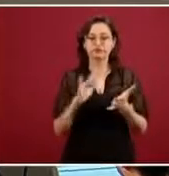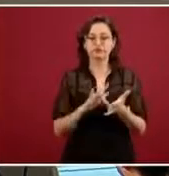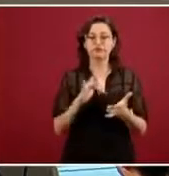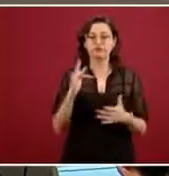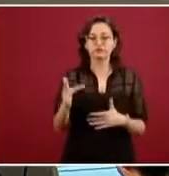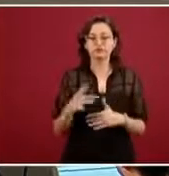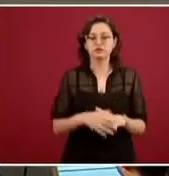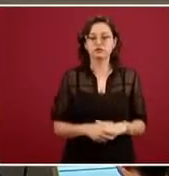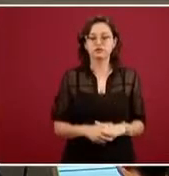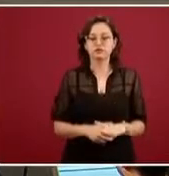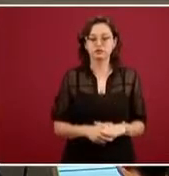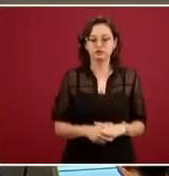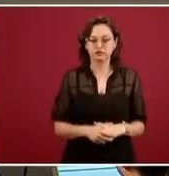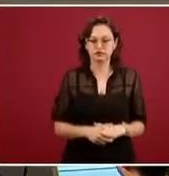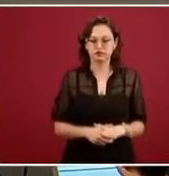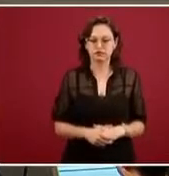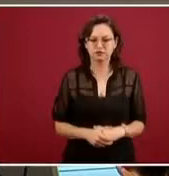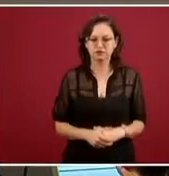Las